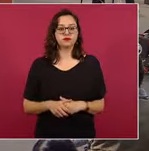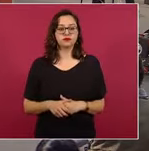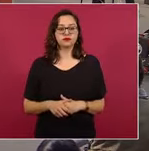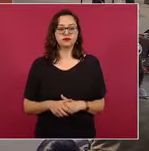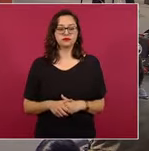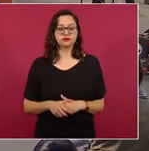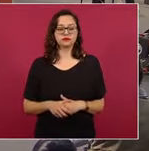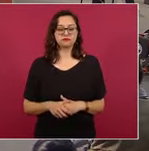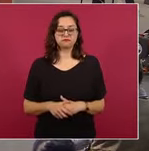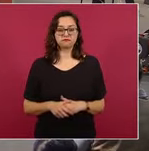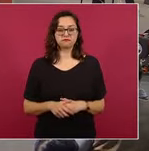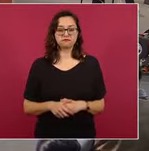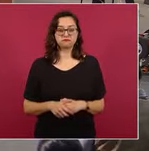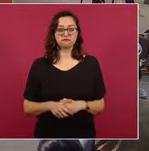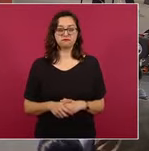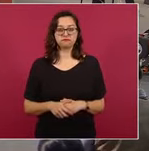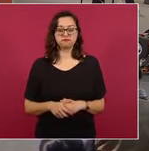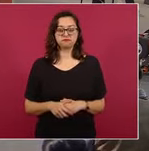Entonces,